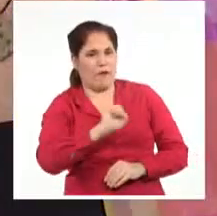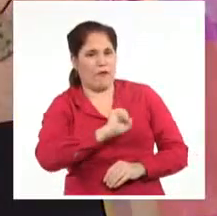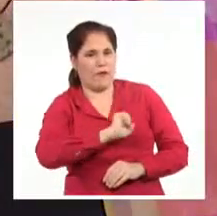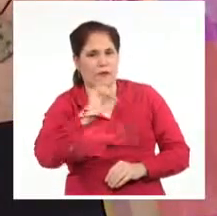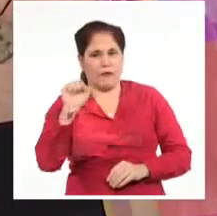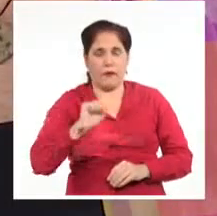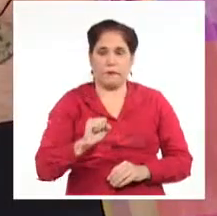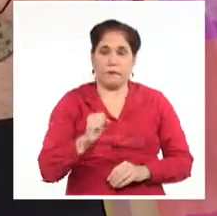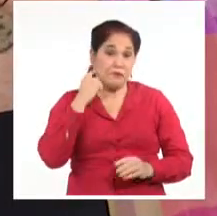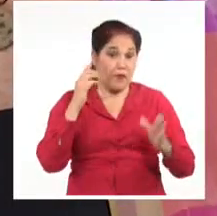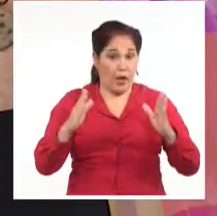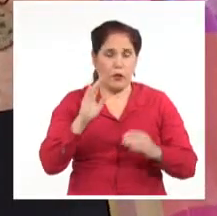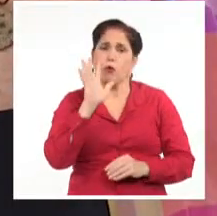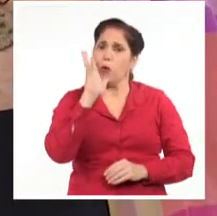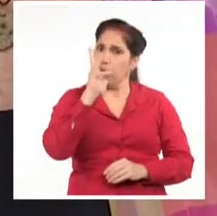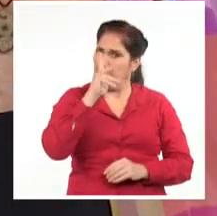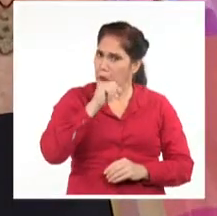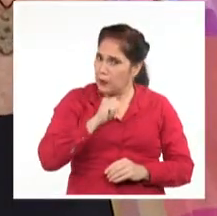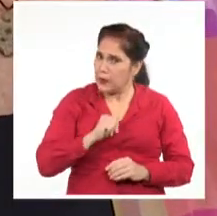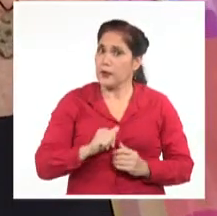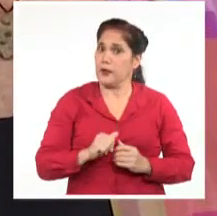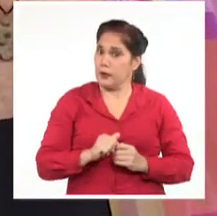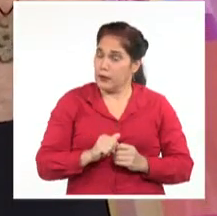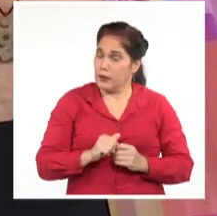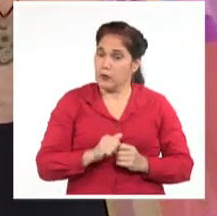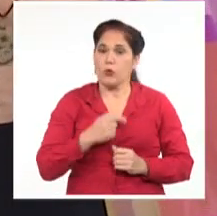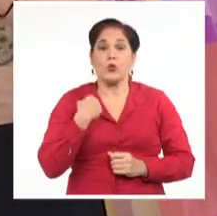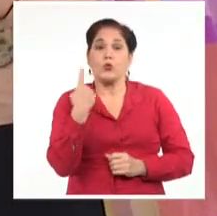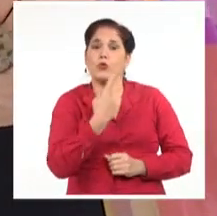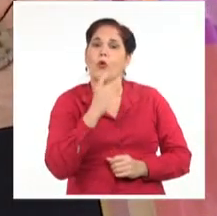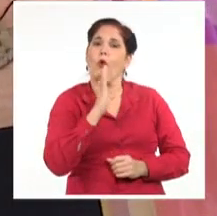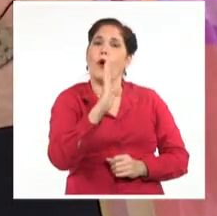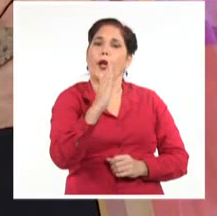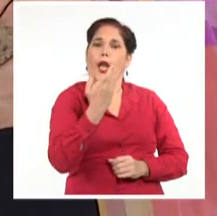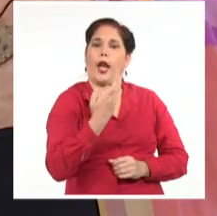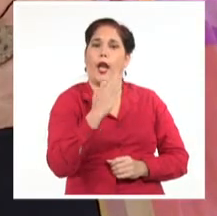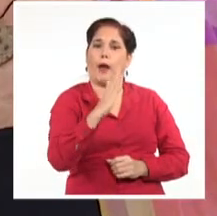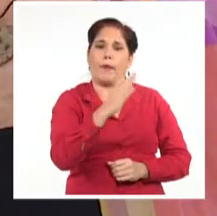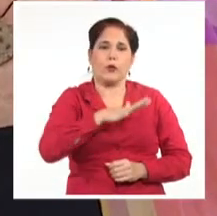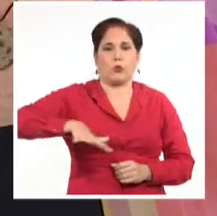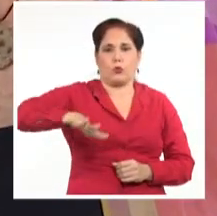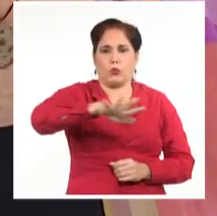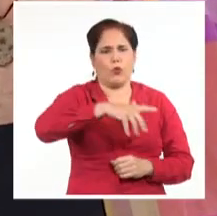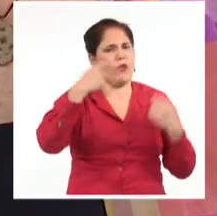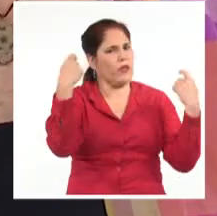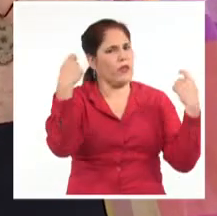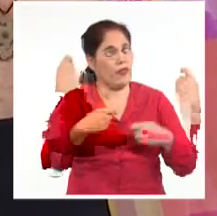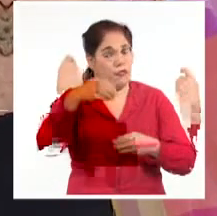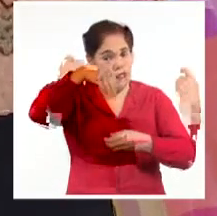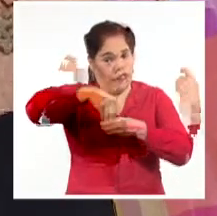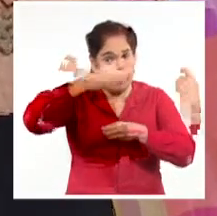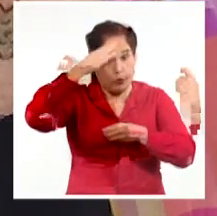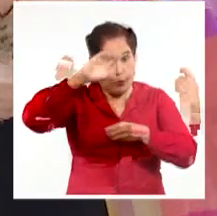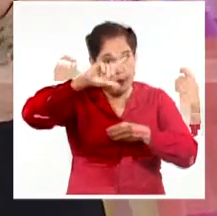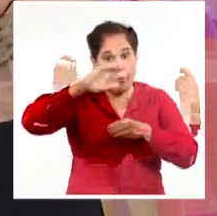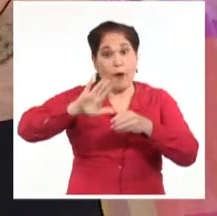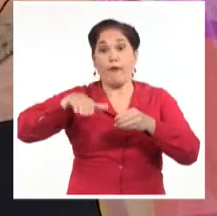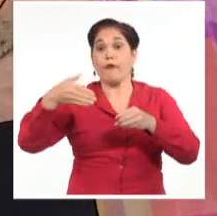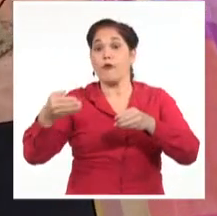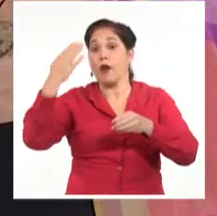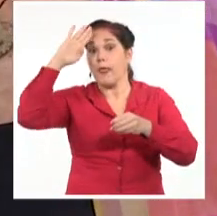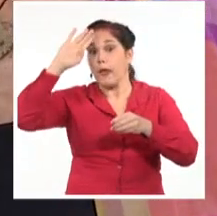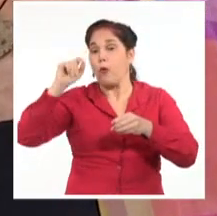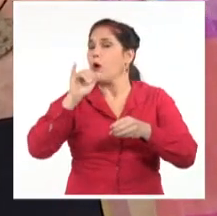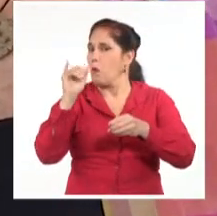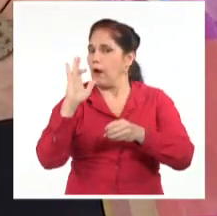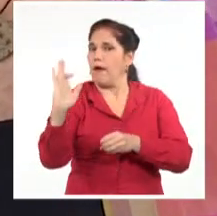Que sea un año hermoso, que nos respetemos todos los cubanos, los que vivimos en Cuba, y los que no viven en